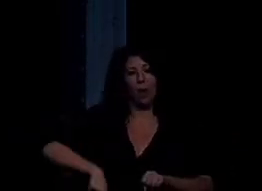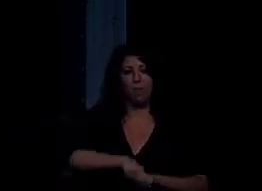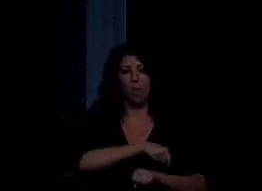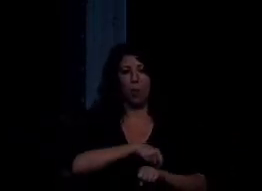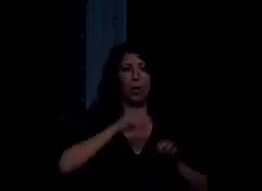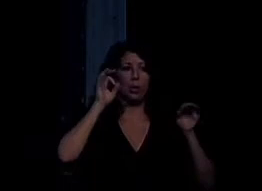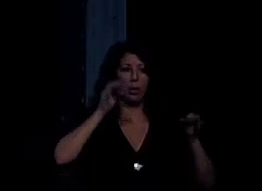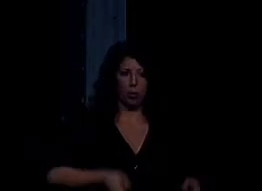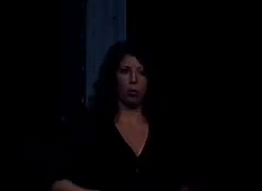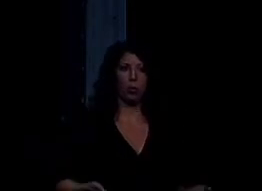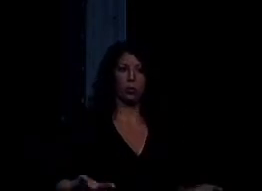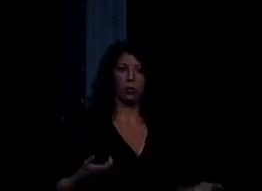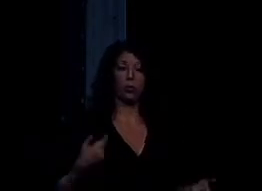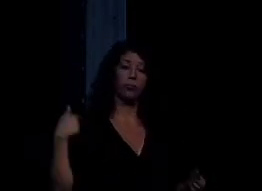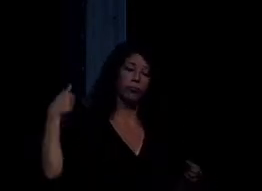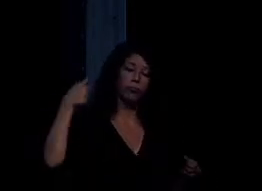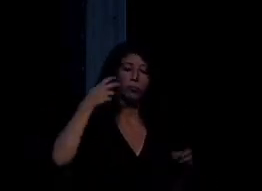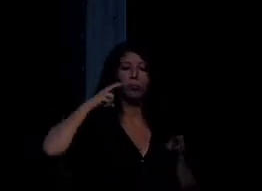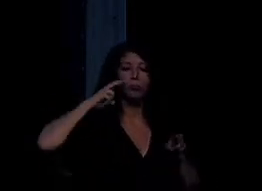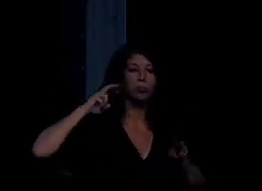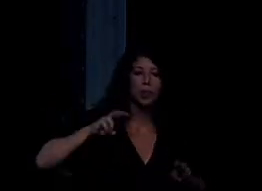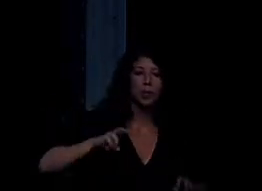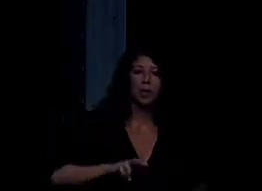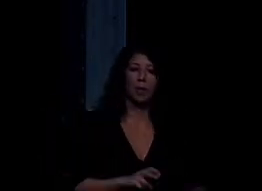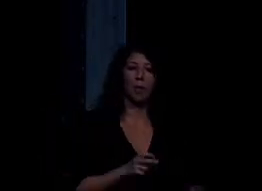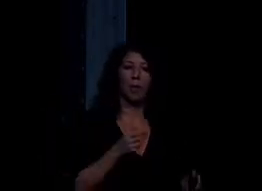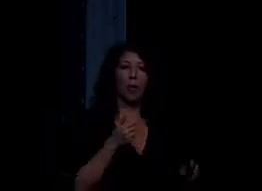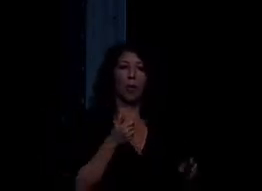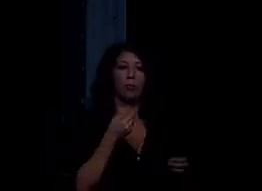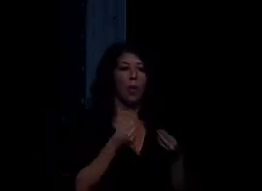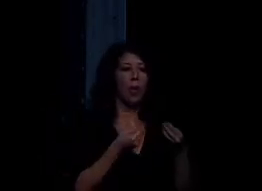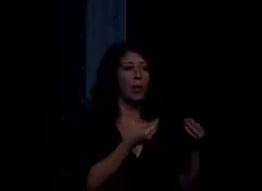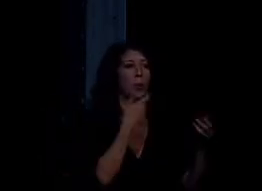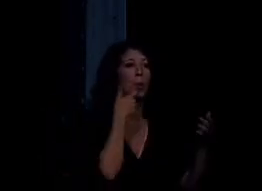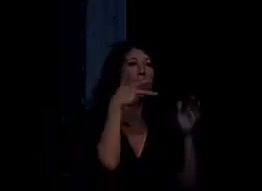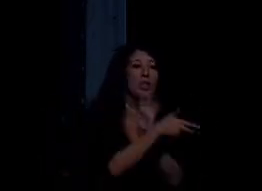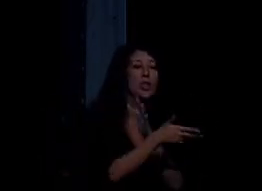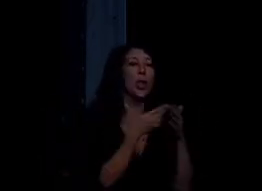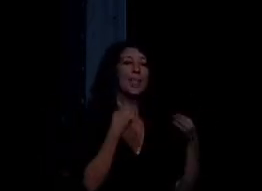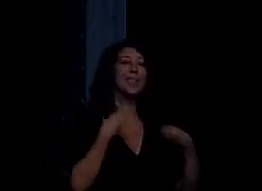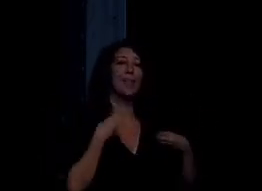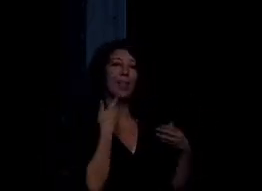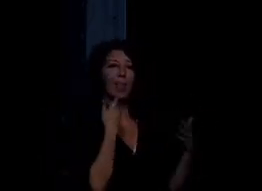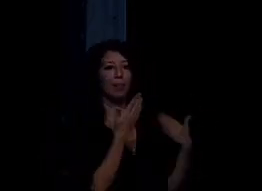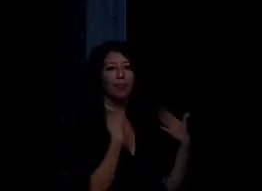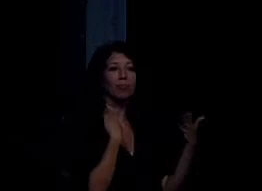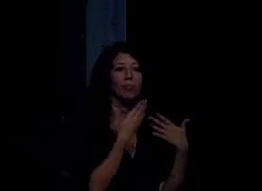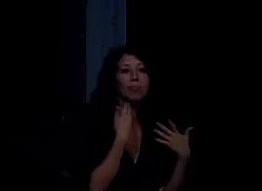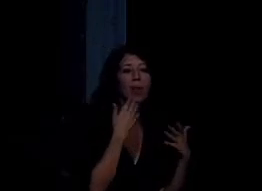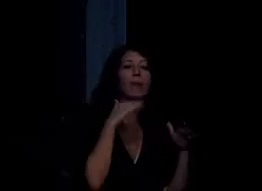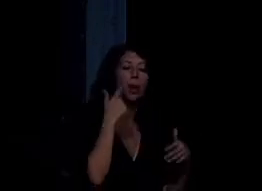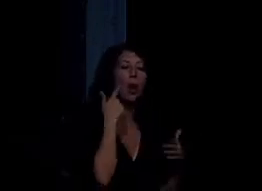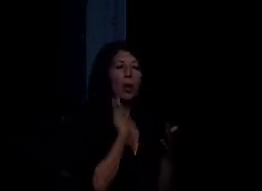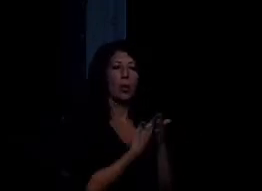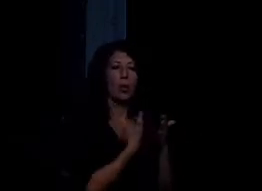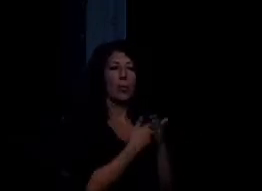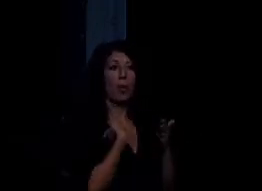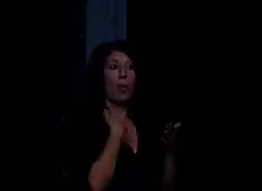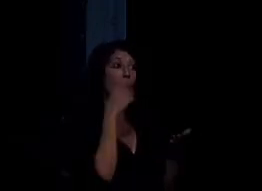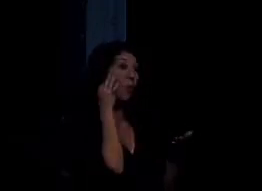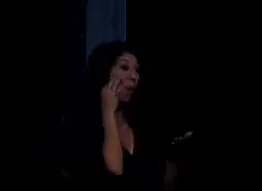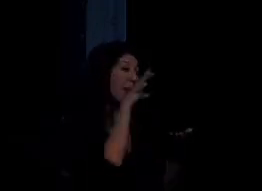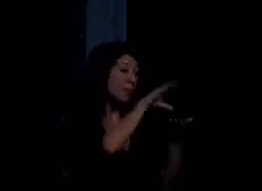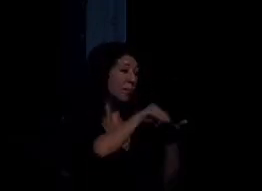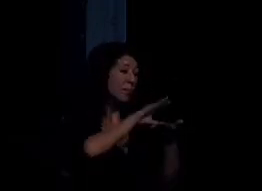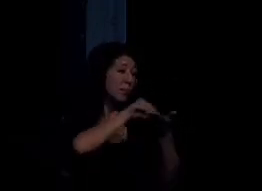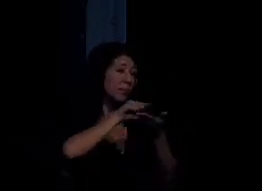largo de la investigación, cuando he realizado historias de vida, he podido comprobar cómo en la mayoría de las mujeres,